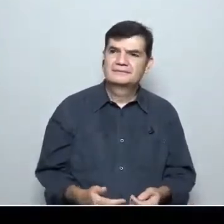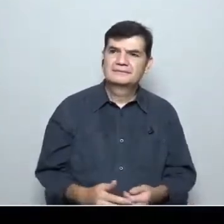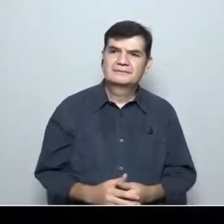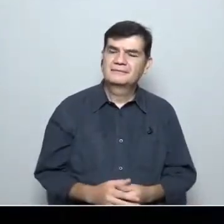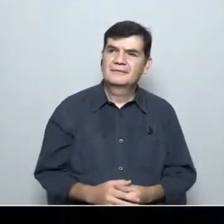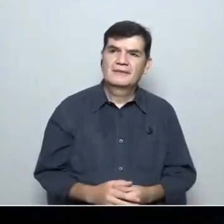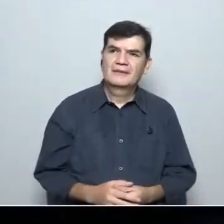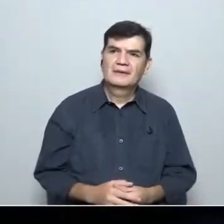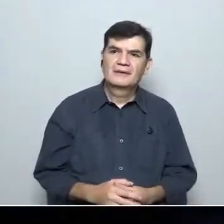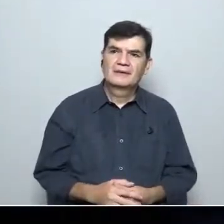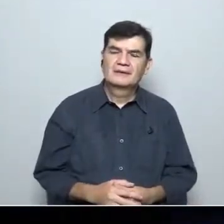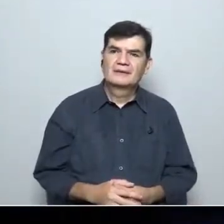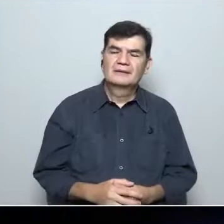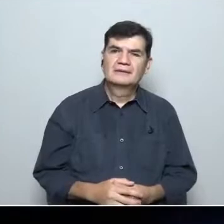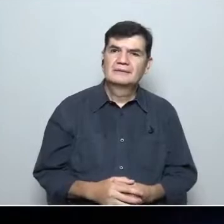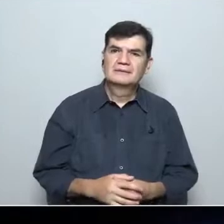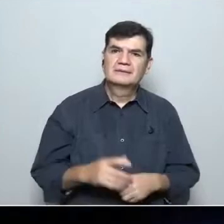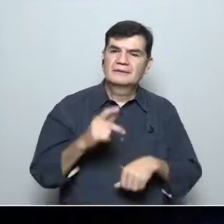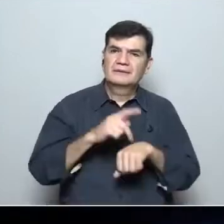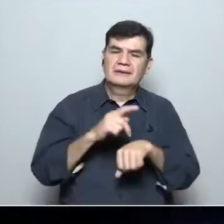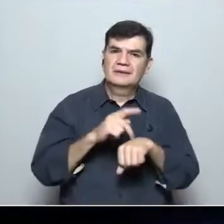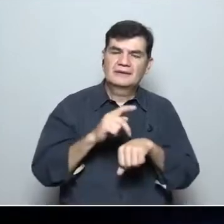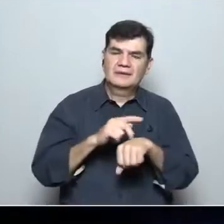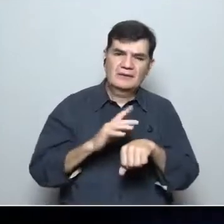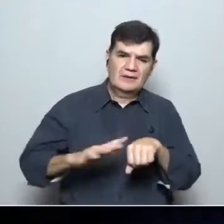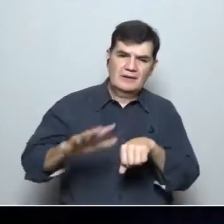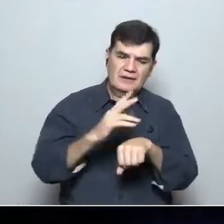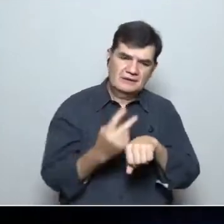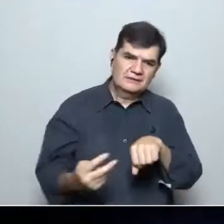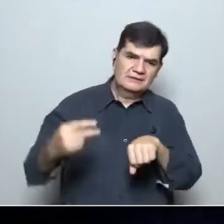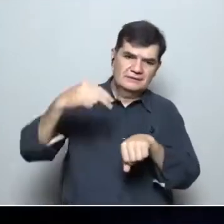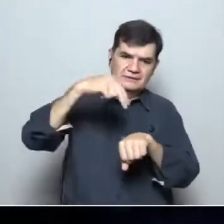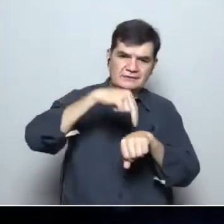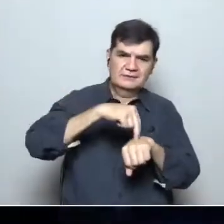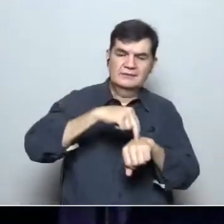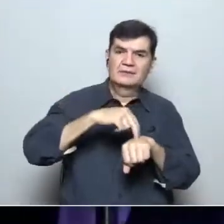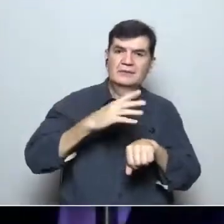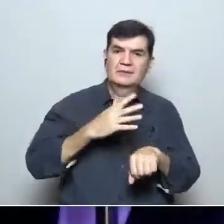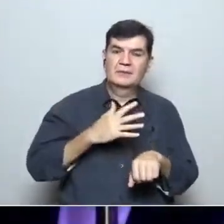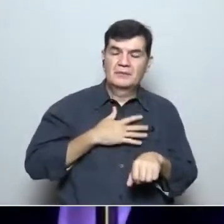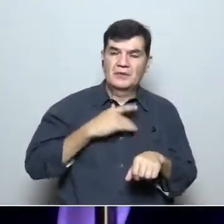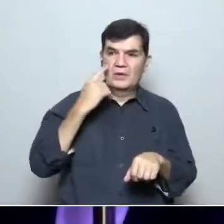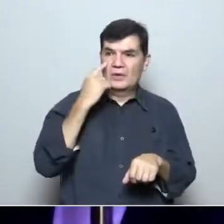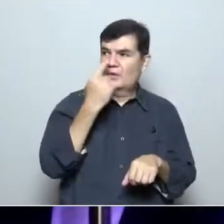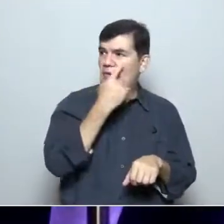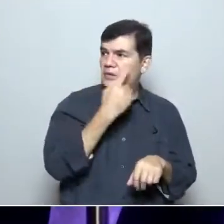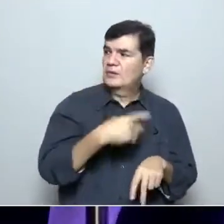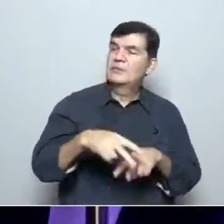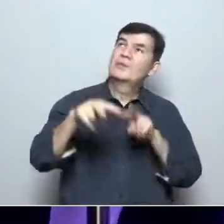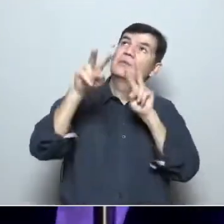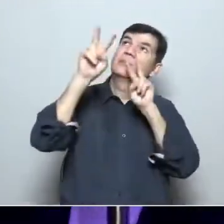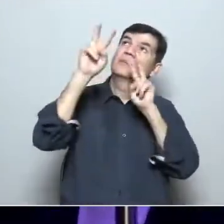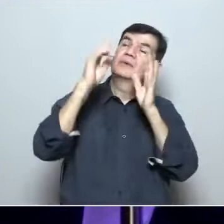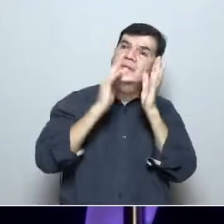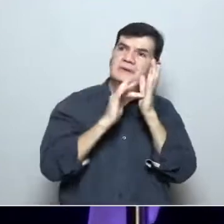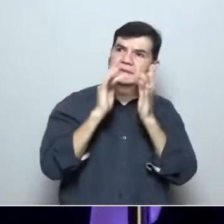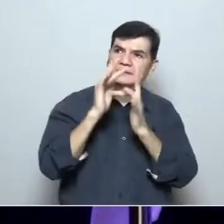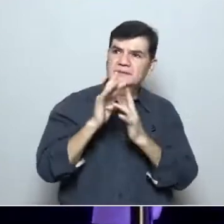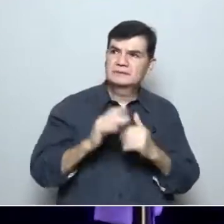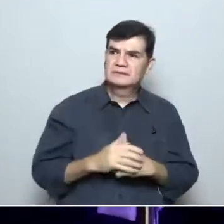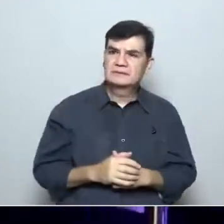Estamos. Sobre la roca estoy, mis ojos puestos solo en Jesús.